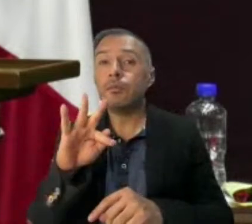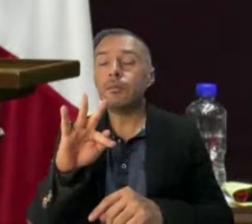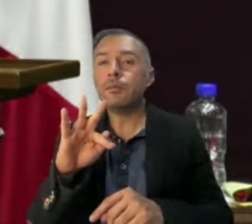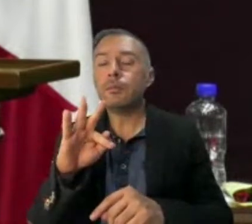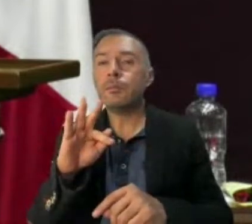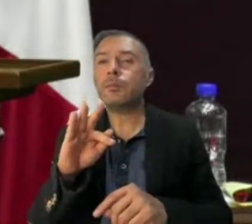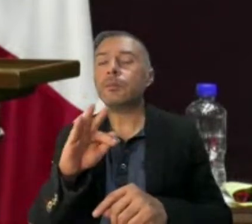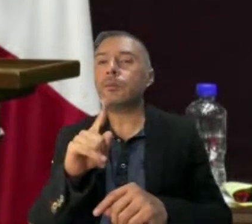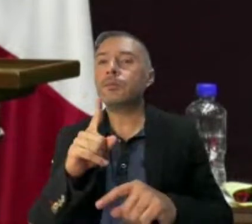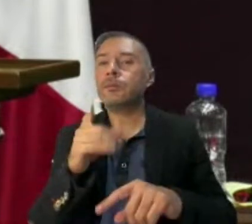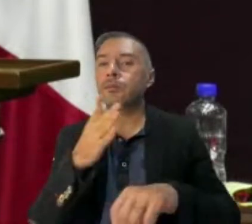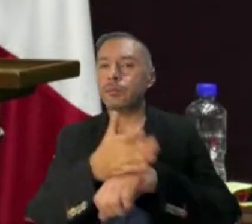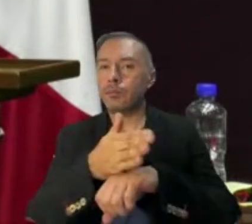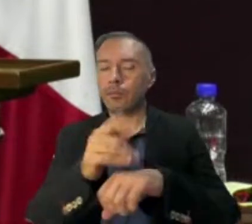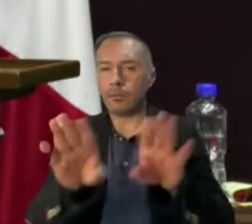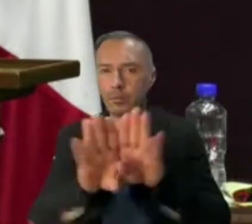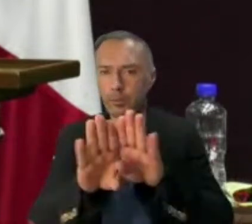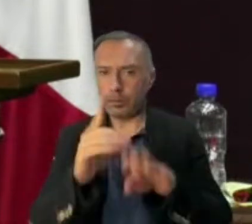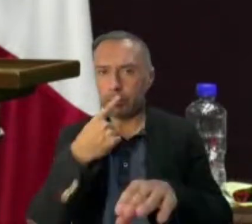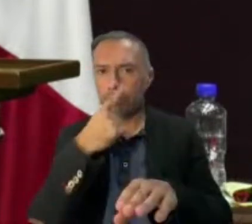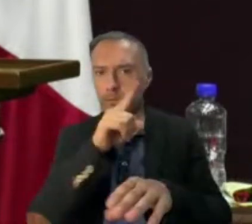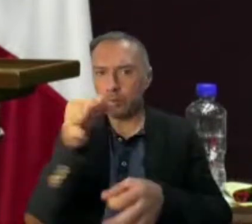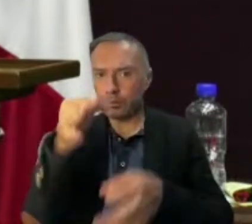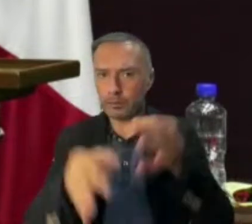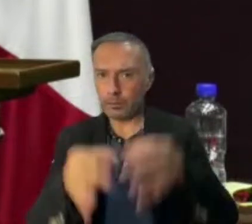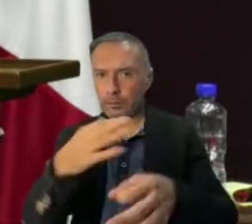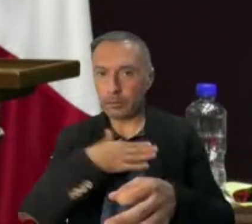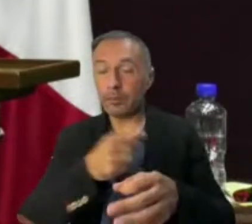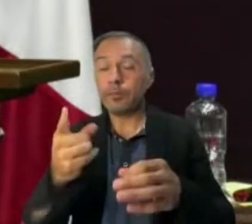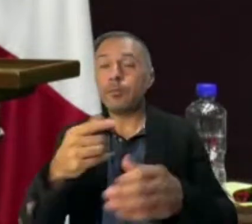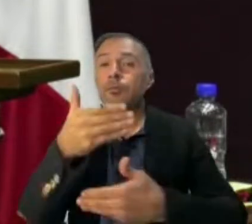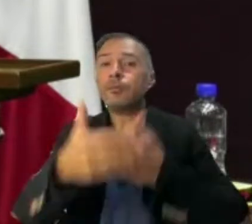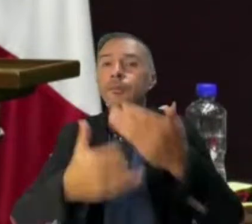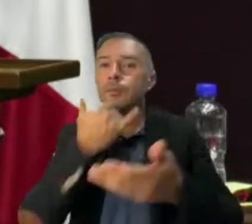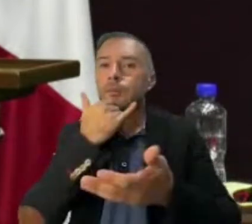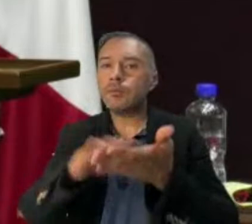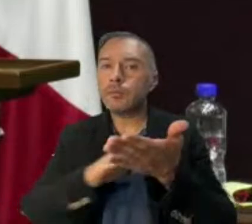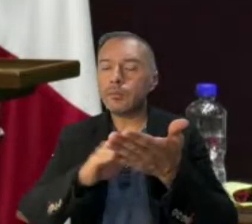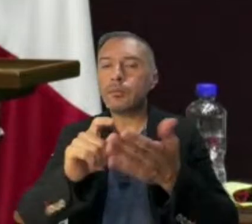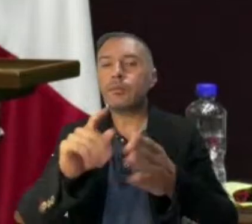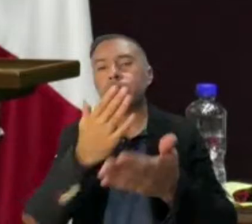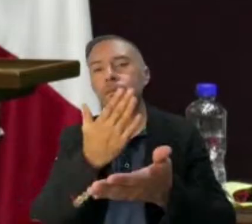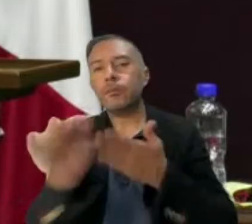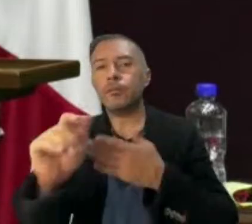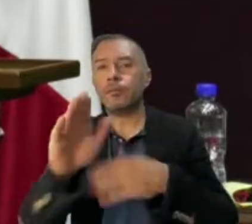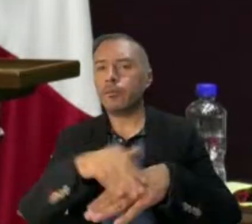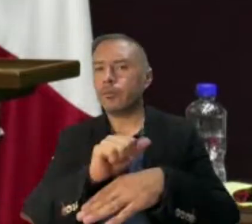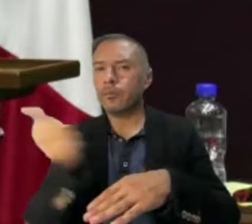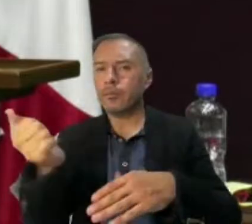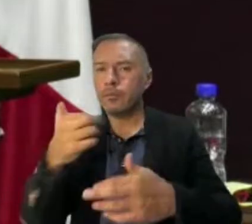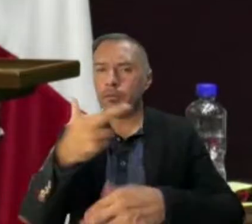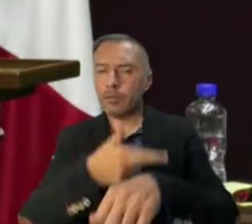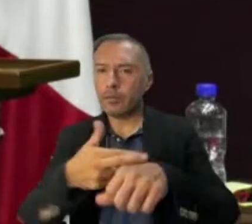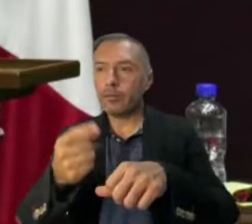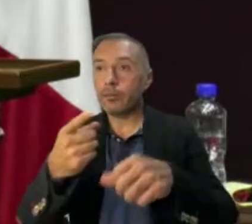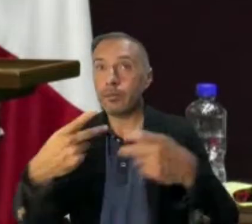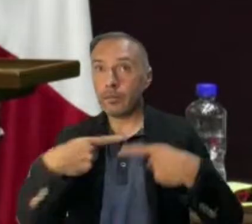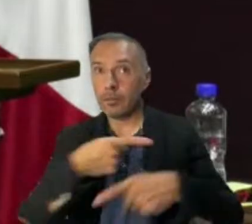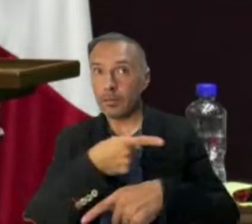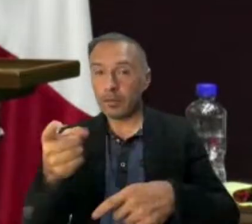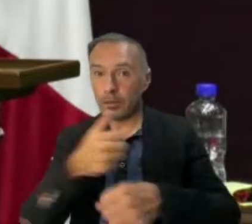sea sancionado por la justicia. La reparación es un proceso adicional que busca restituir los derechos y la dignidad de la